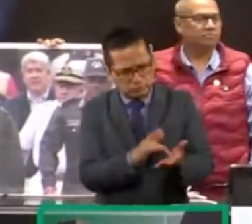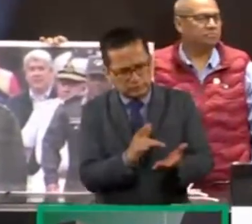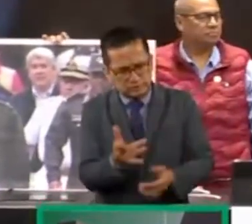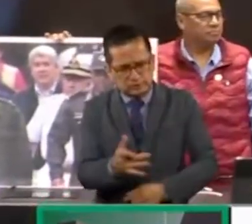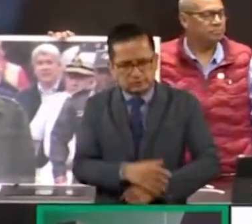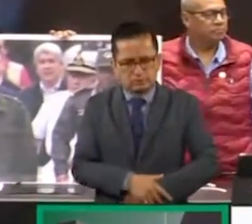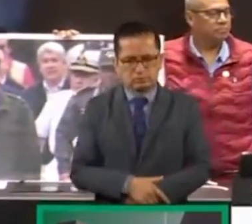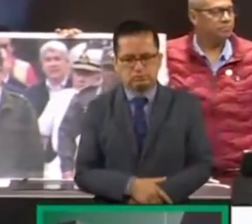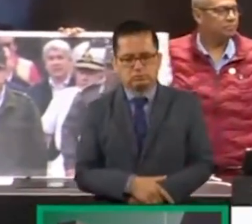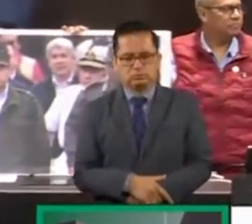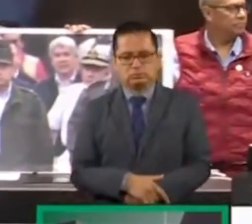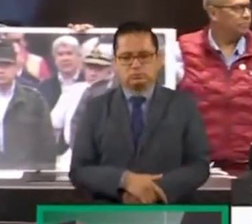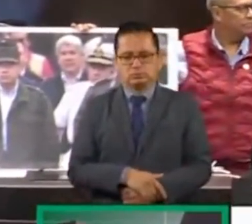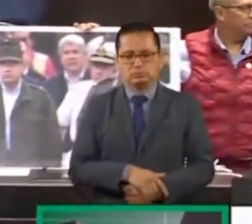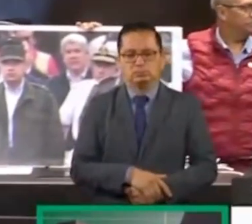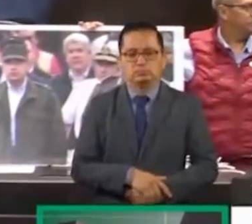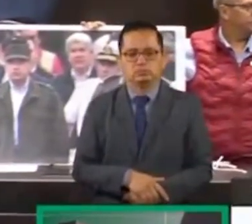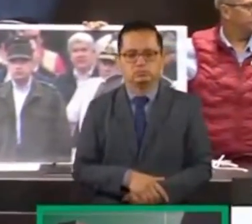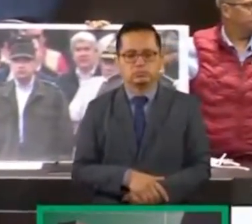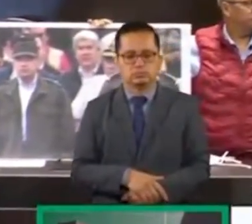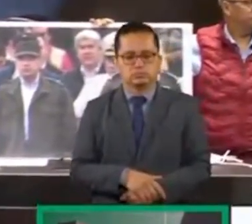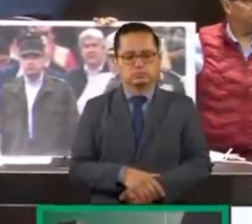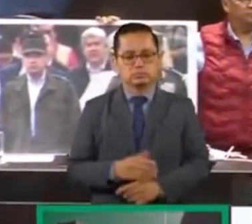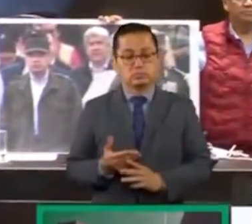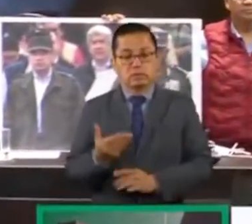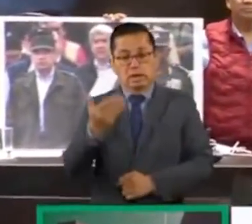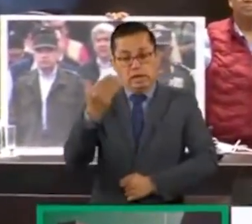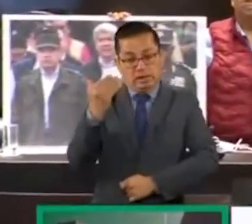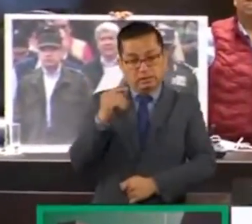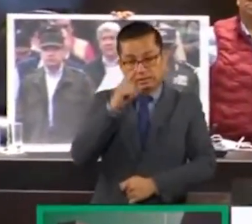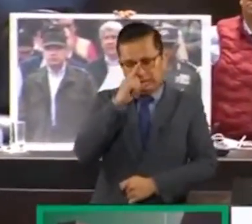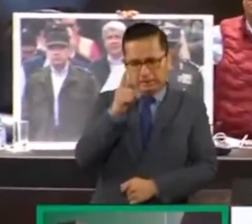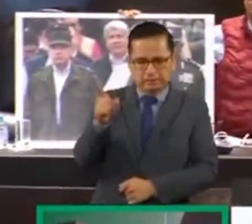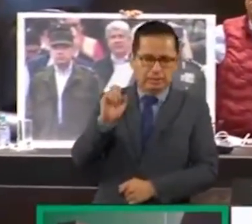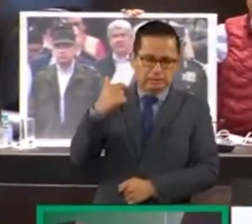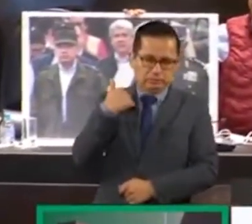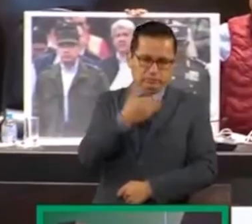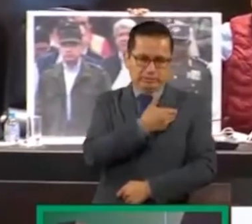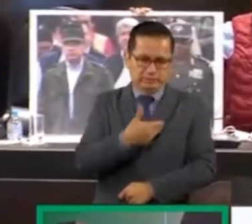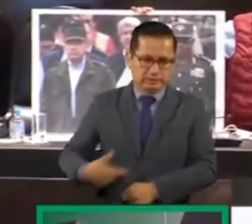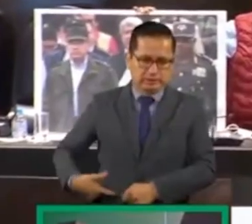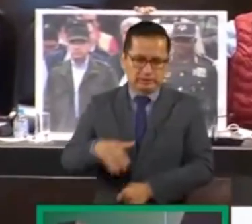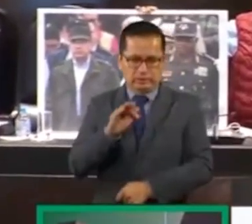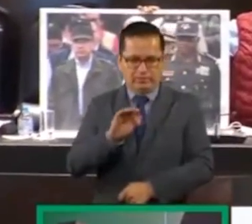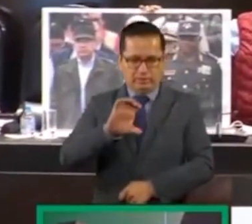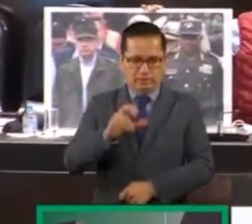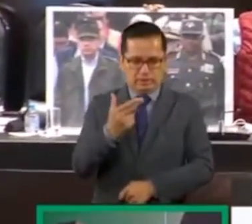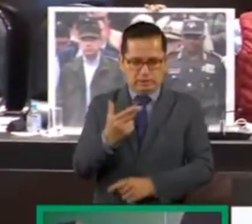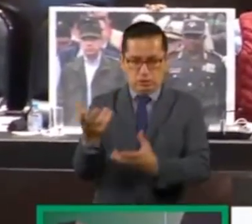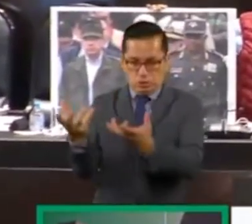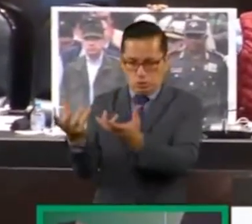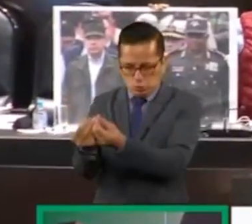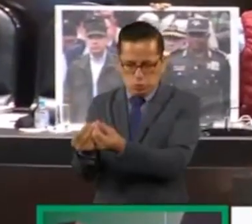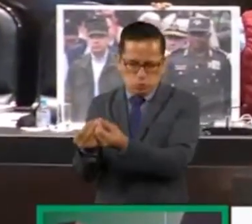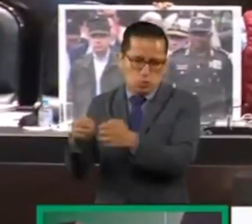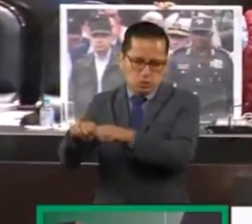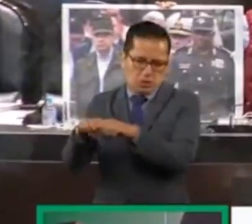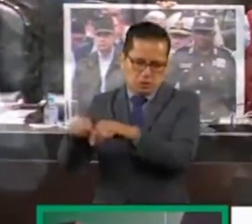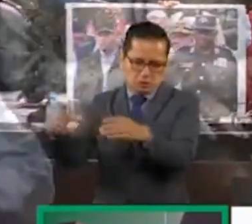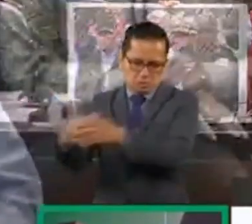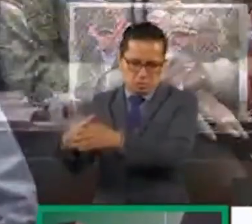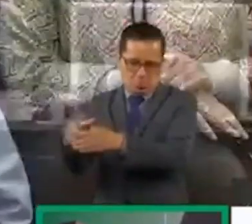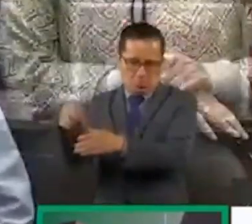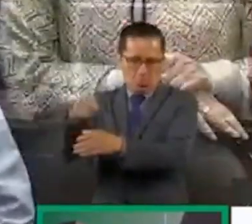Que los que fueron integrantes del gabinete de Calderón vengan a hablar de seguridad